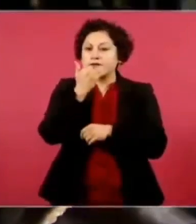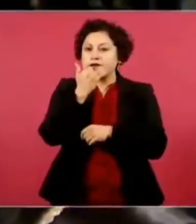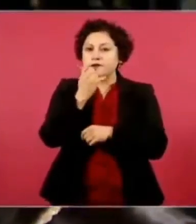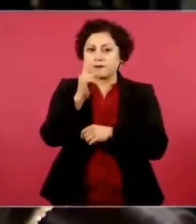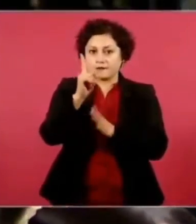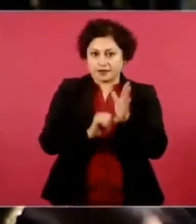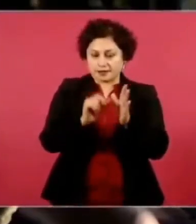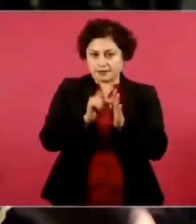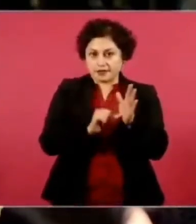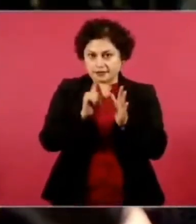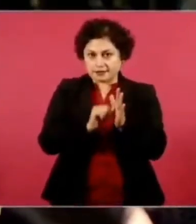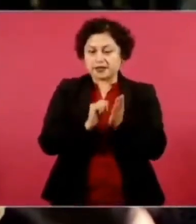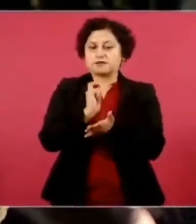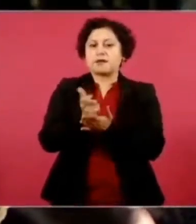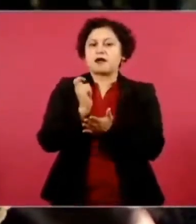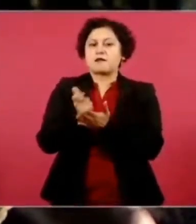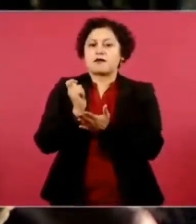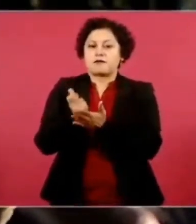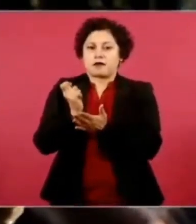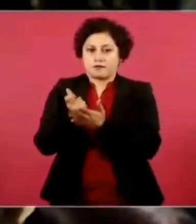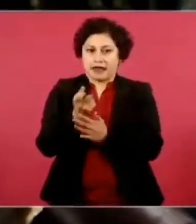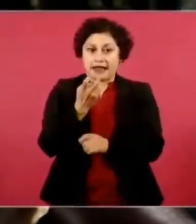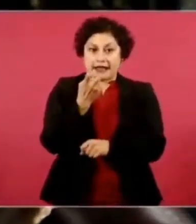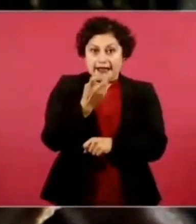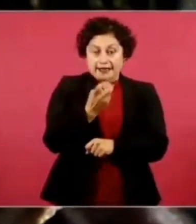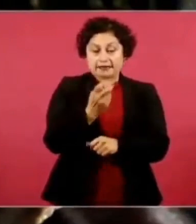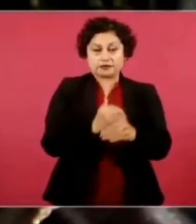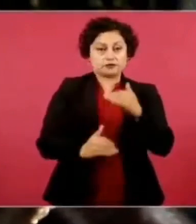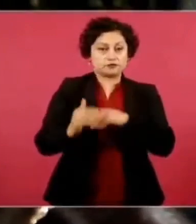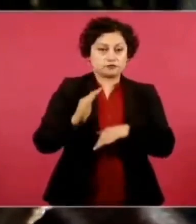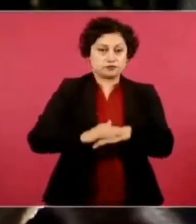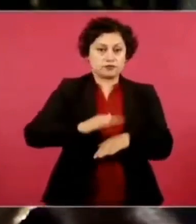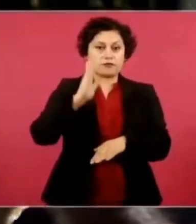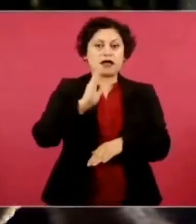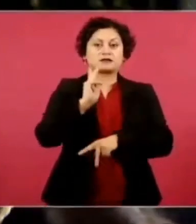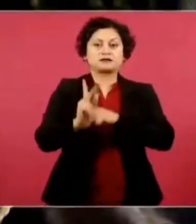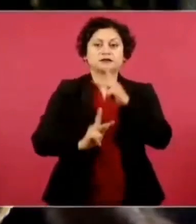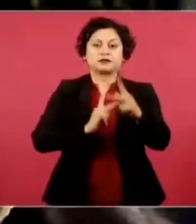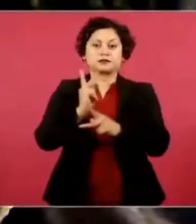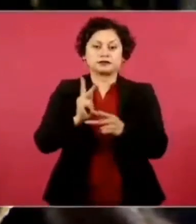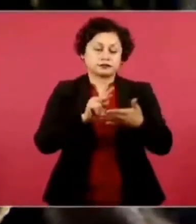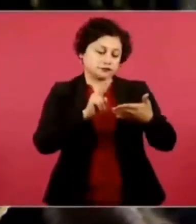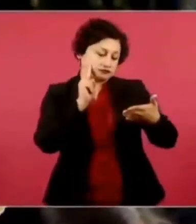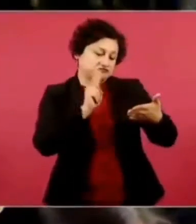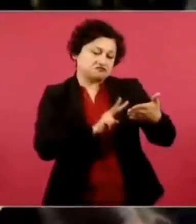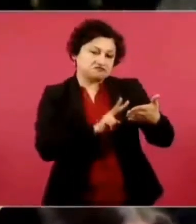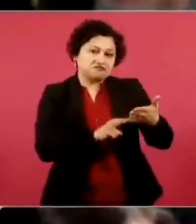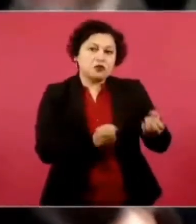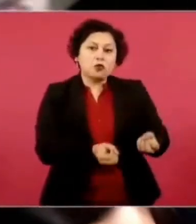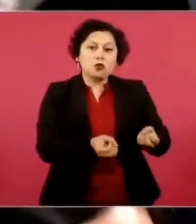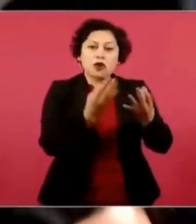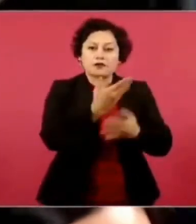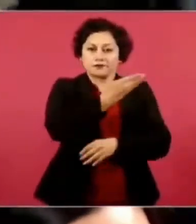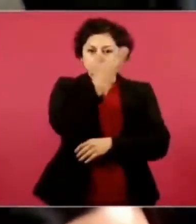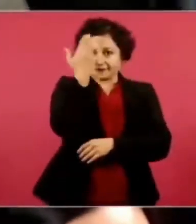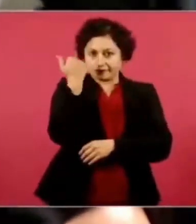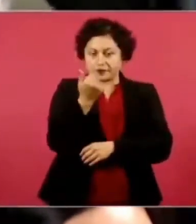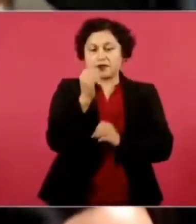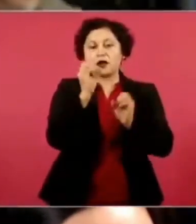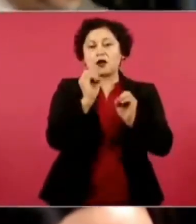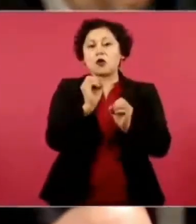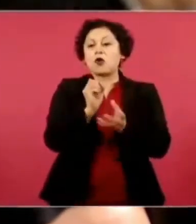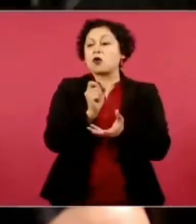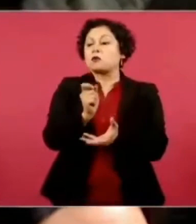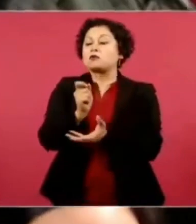mensual. Ahí, pues esta prestación no se sabe cuál es el monto ni cuánto reciben directamente, y esto es